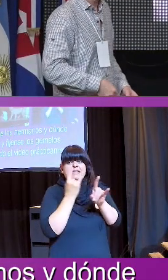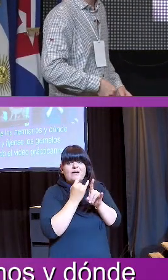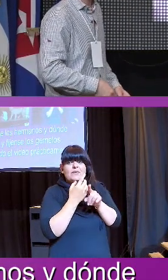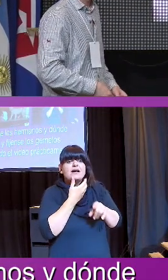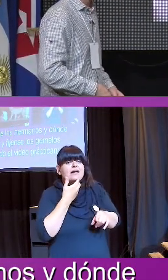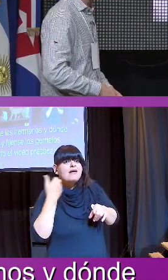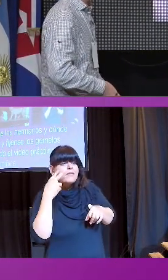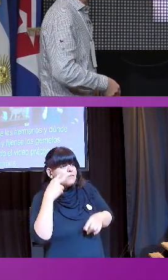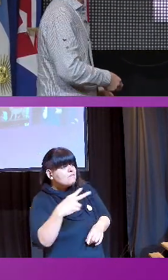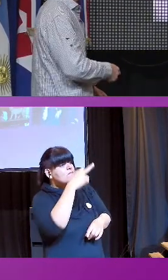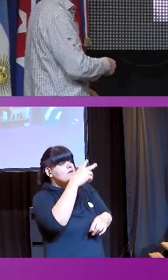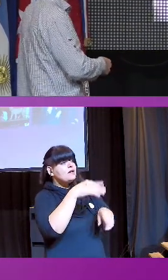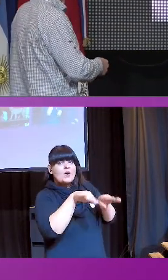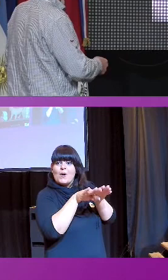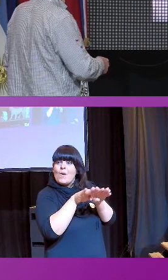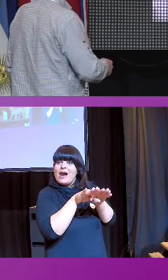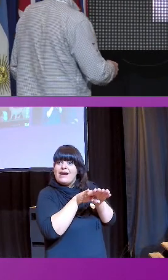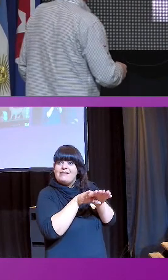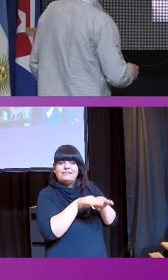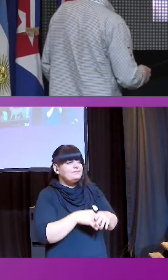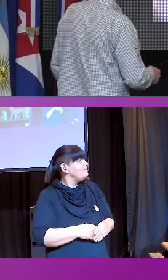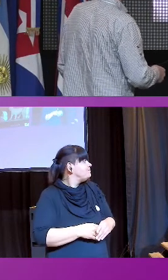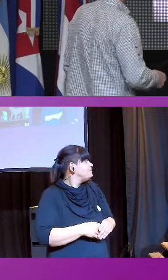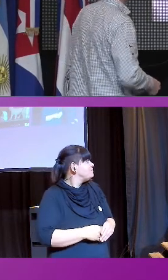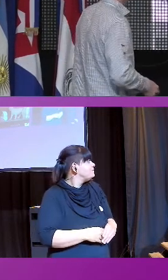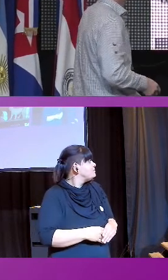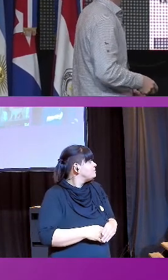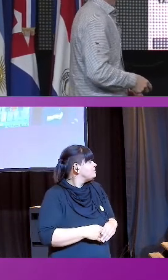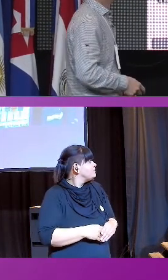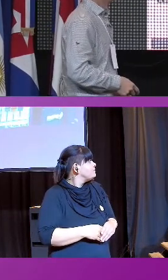de dos niños diferentes, mirando el mismo estímulo.